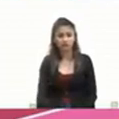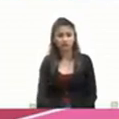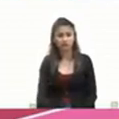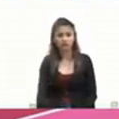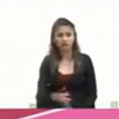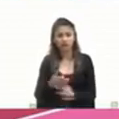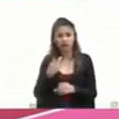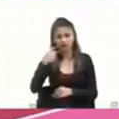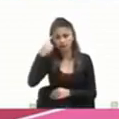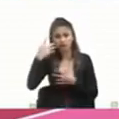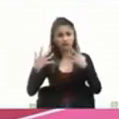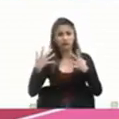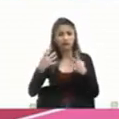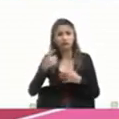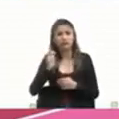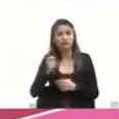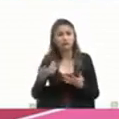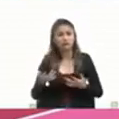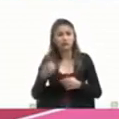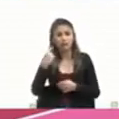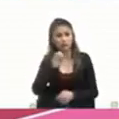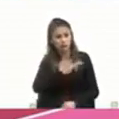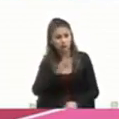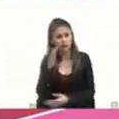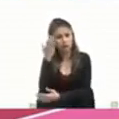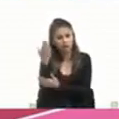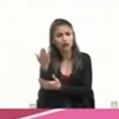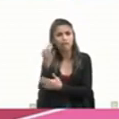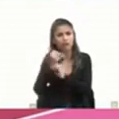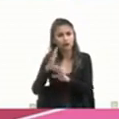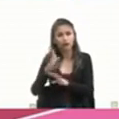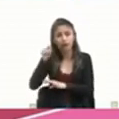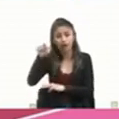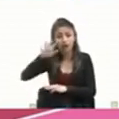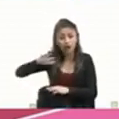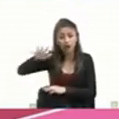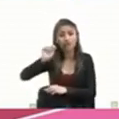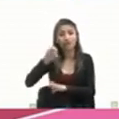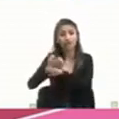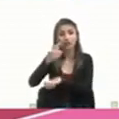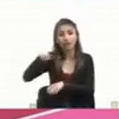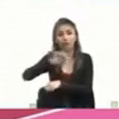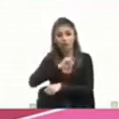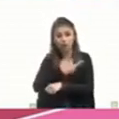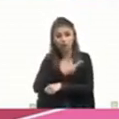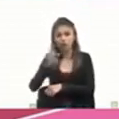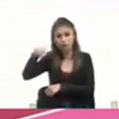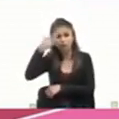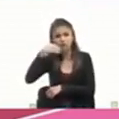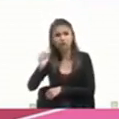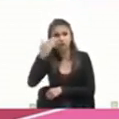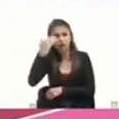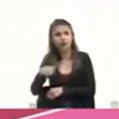La inquietud es que le podamos pedir información al sector salud del estado y que